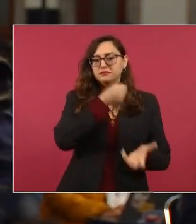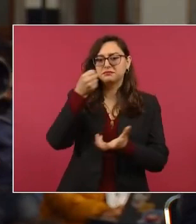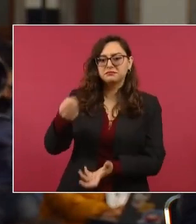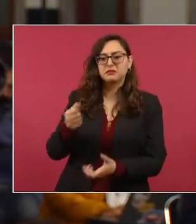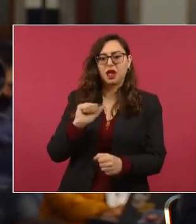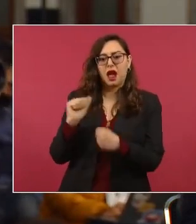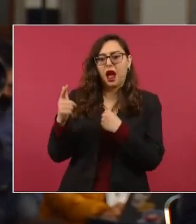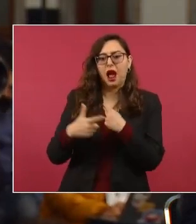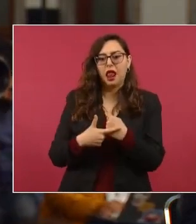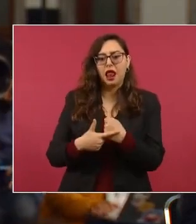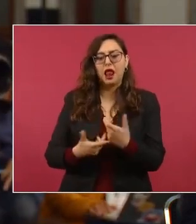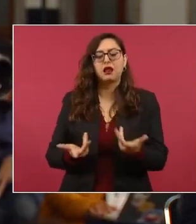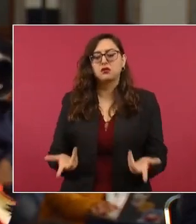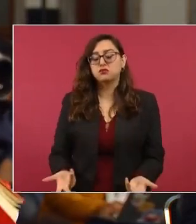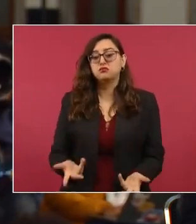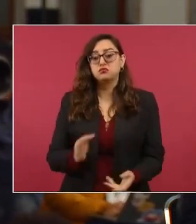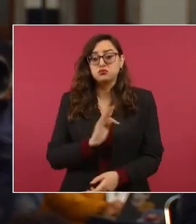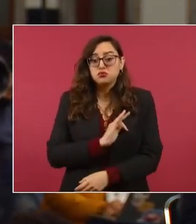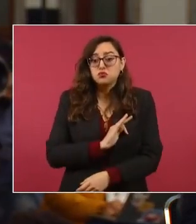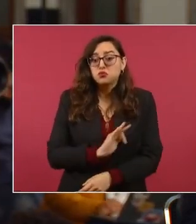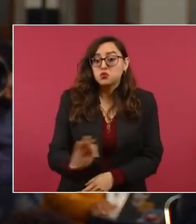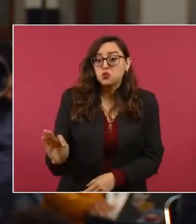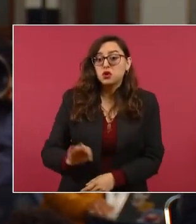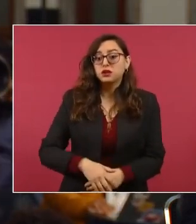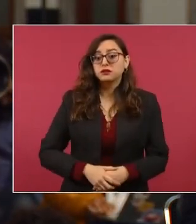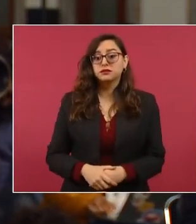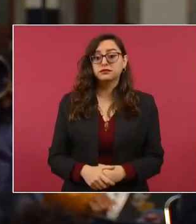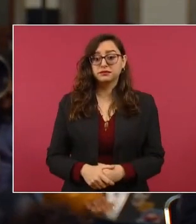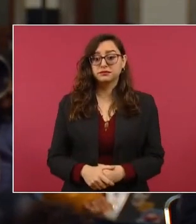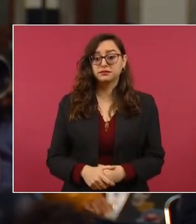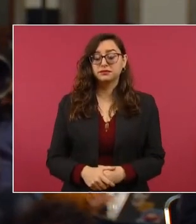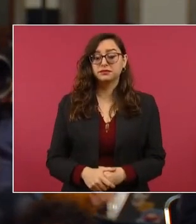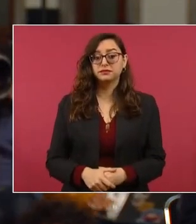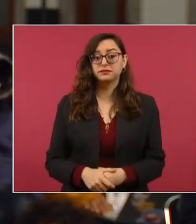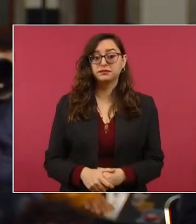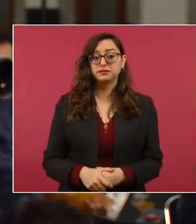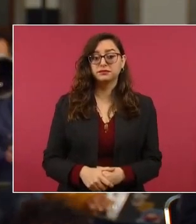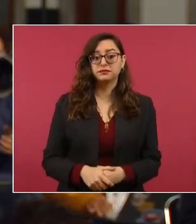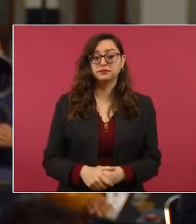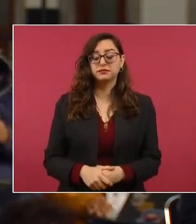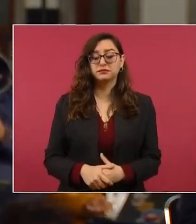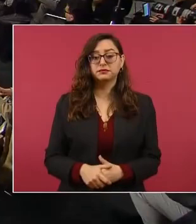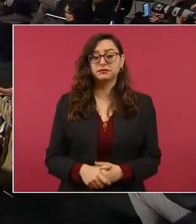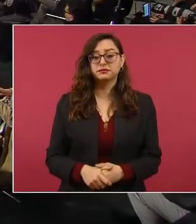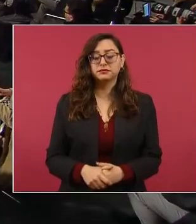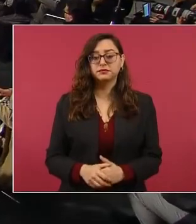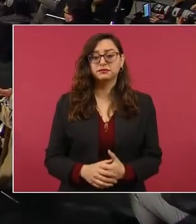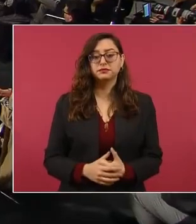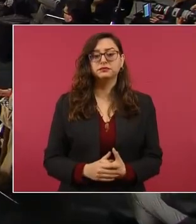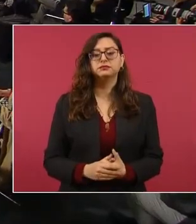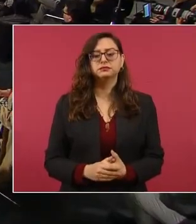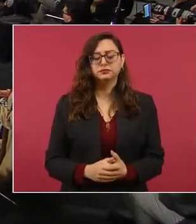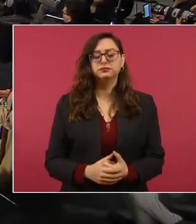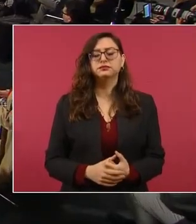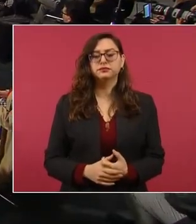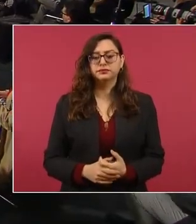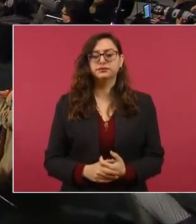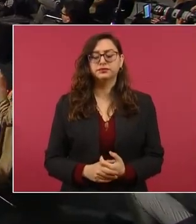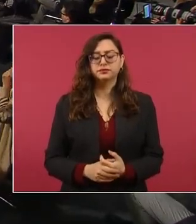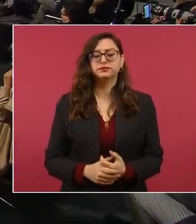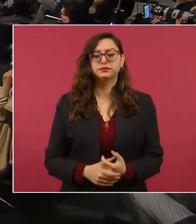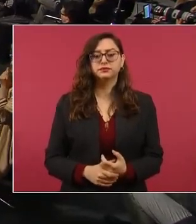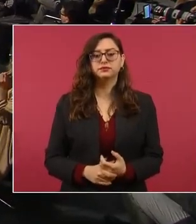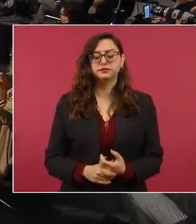de los desaparecidos y demás. No sé si podría tener en cuenta esa consideración. Sí, pero hay algo que tienen